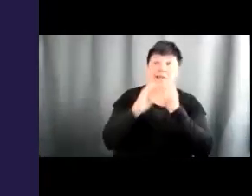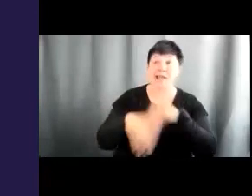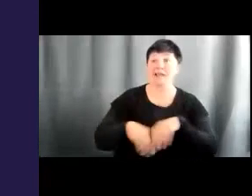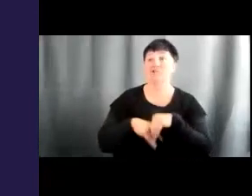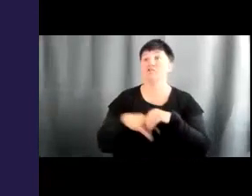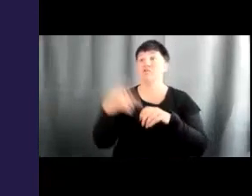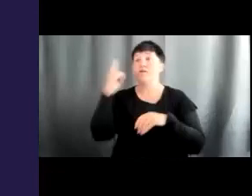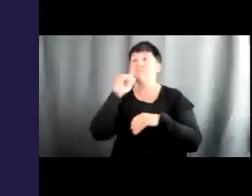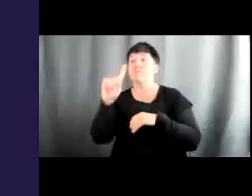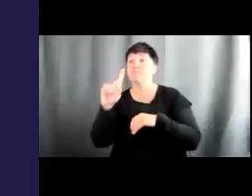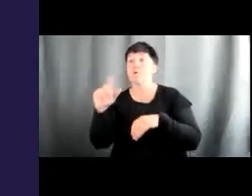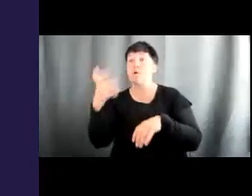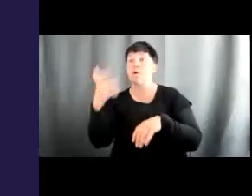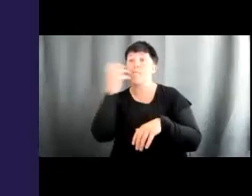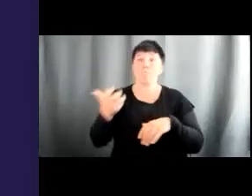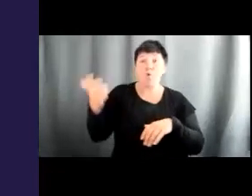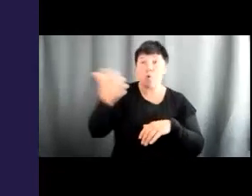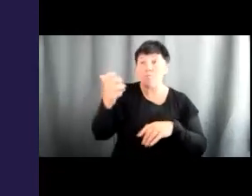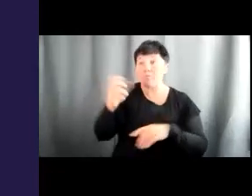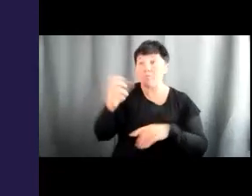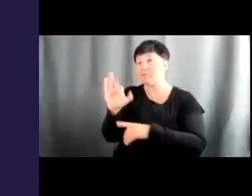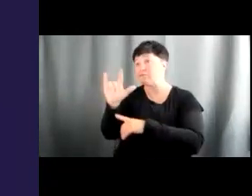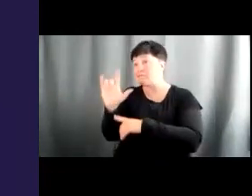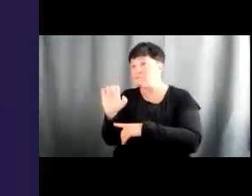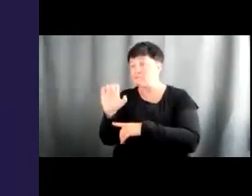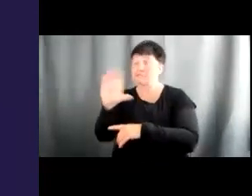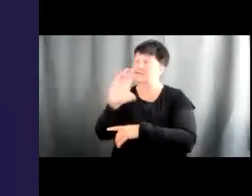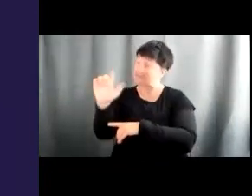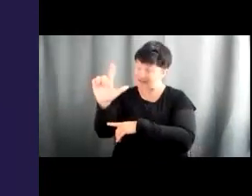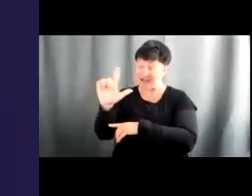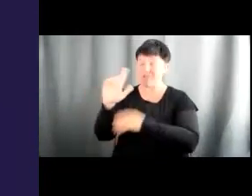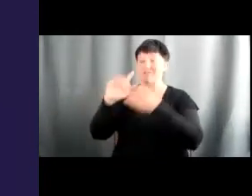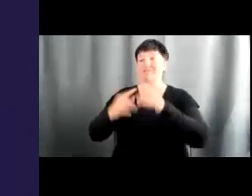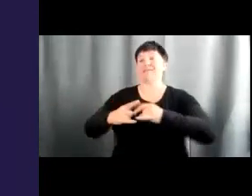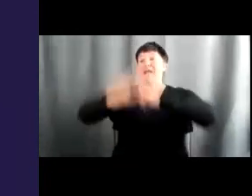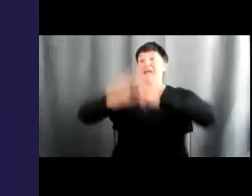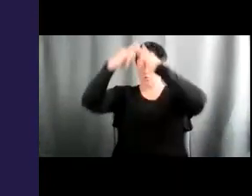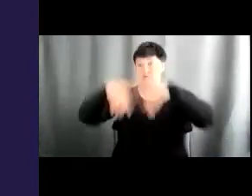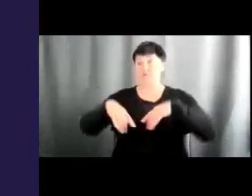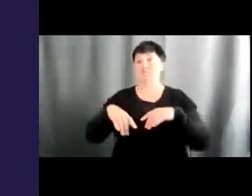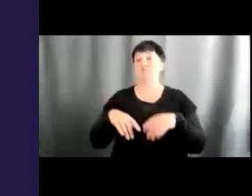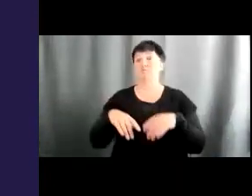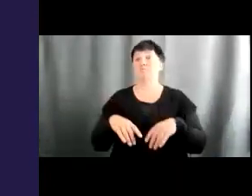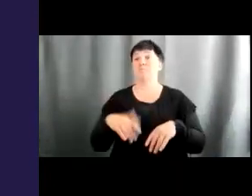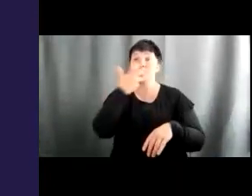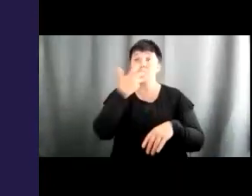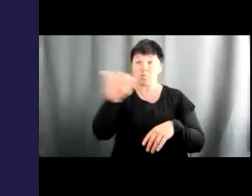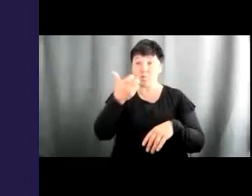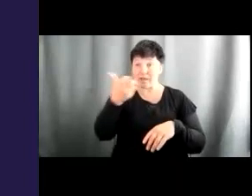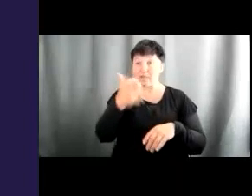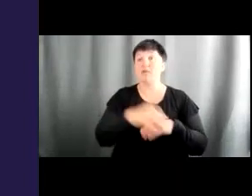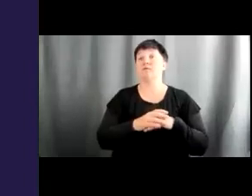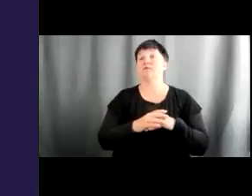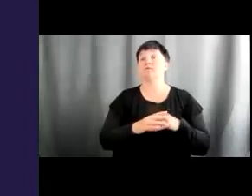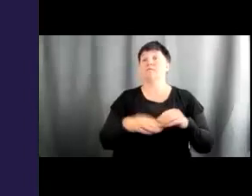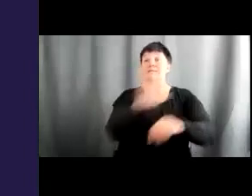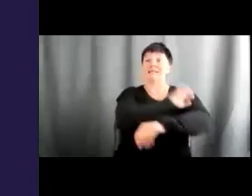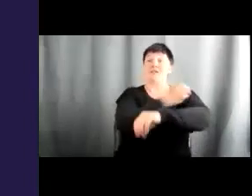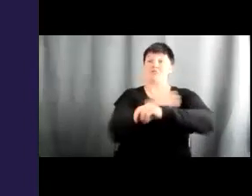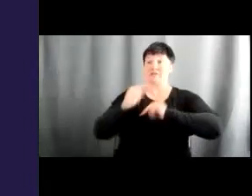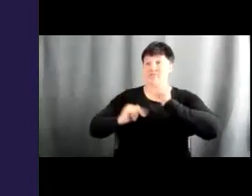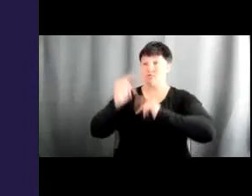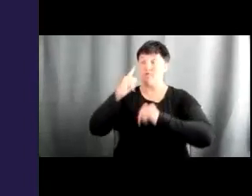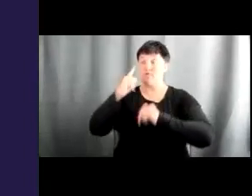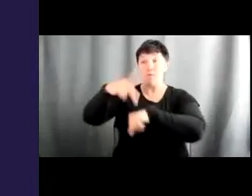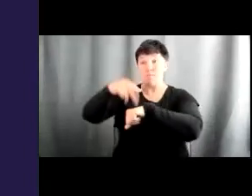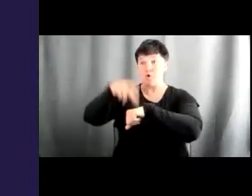de Comunicaciones, FCC, infraestructura para torres de telefonía celular y de radio, la infraestructura energética para Puerto